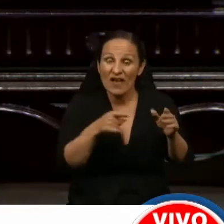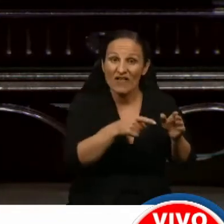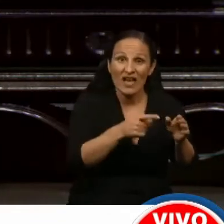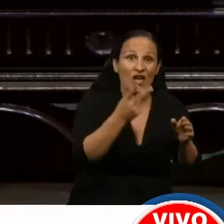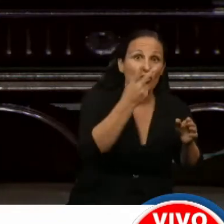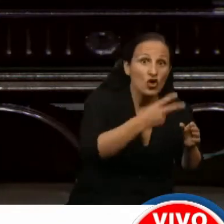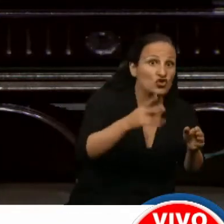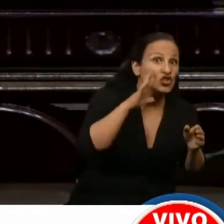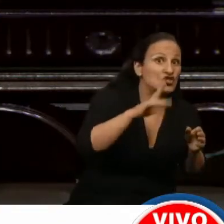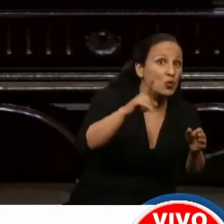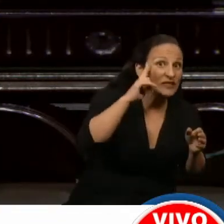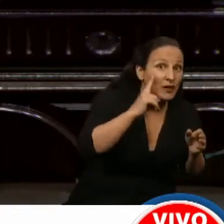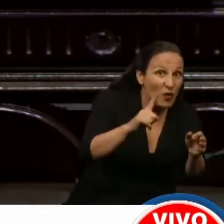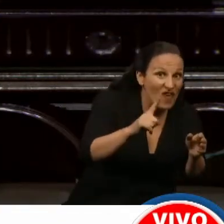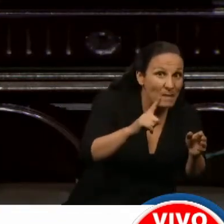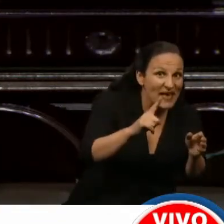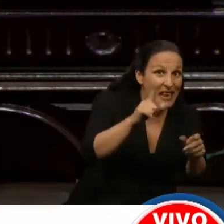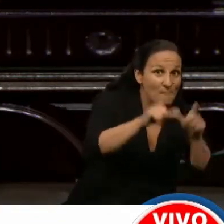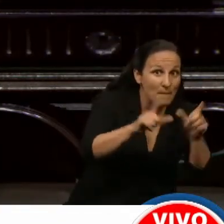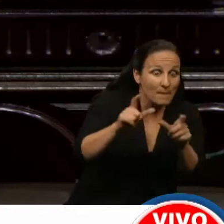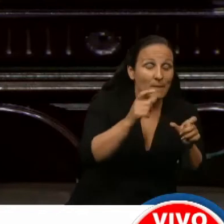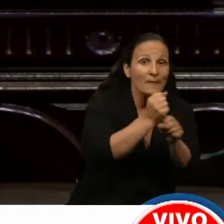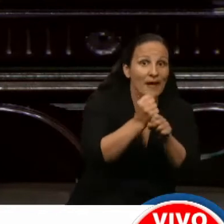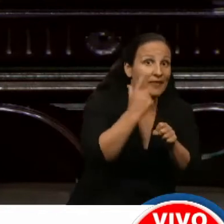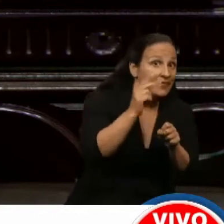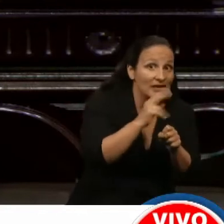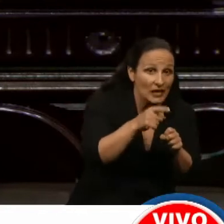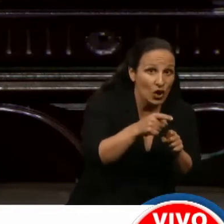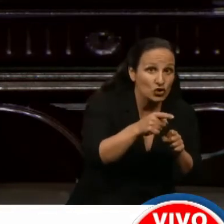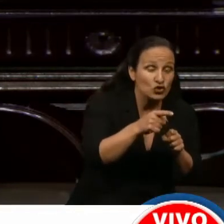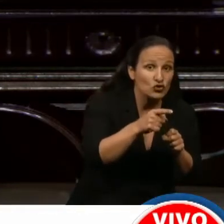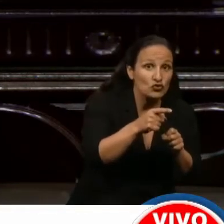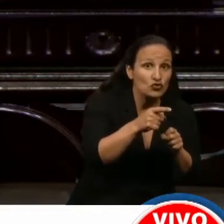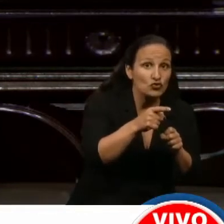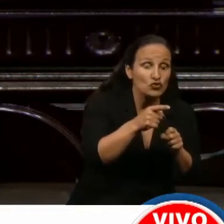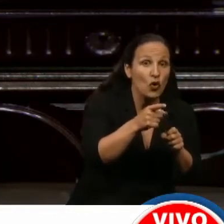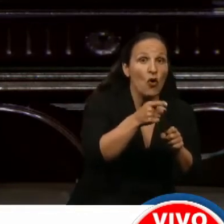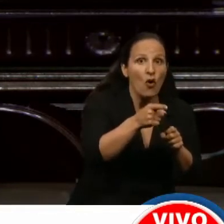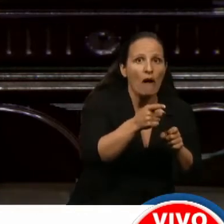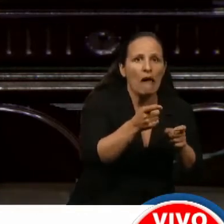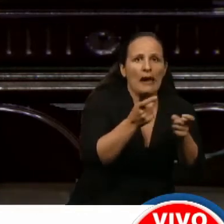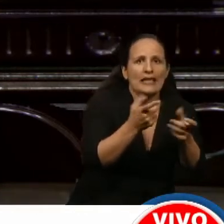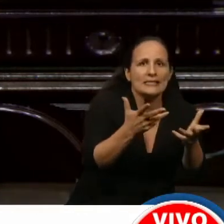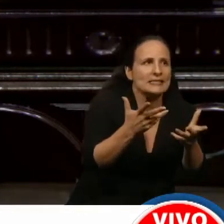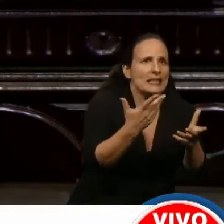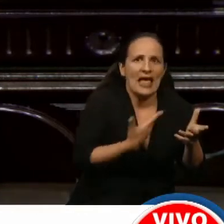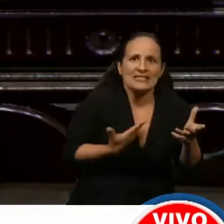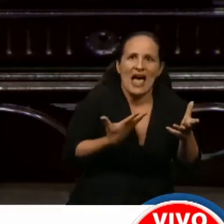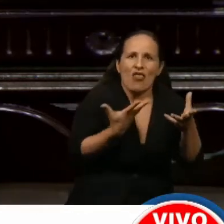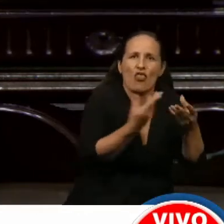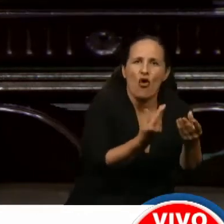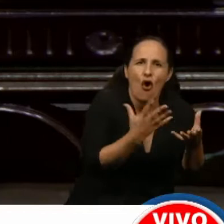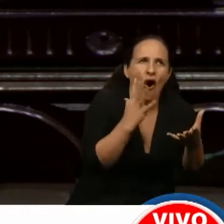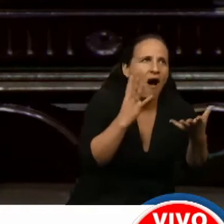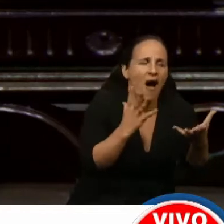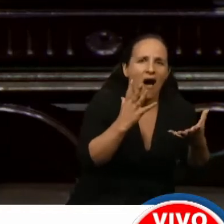pasamos de 259.000 argentinas y argentinos que necesitan una mano del Estado o la